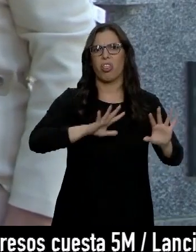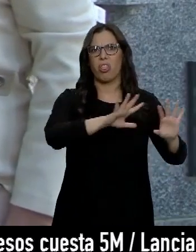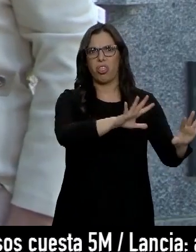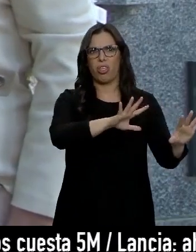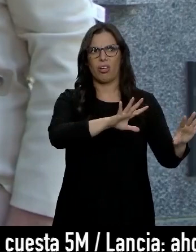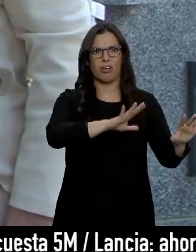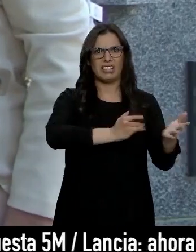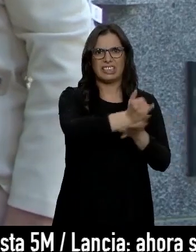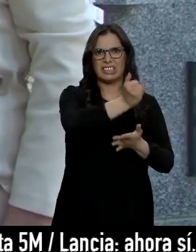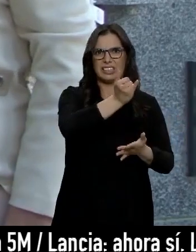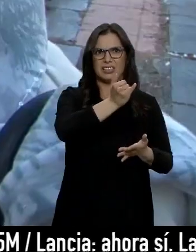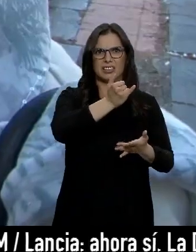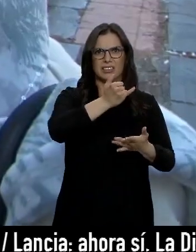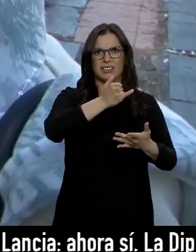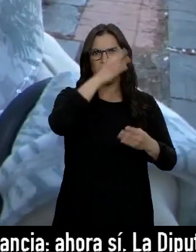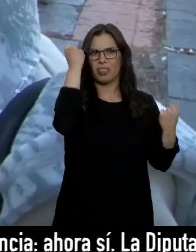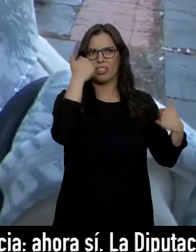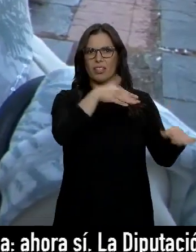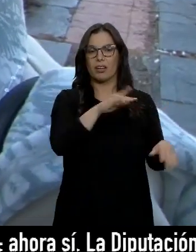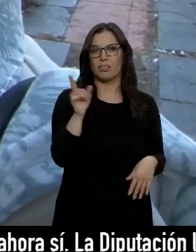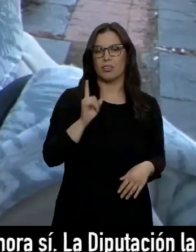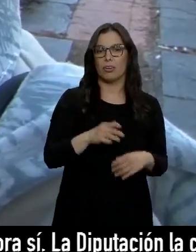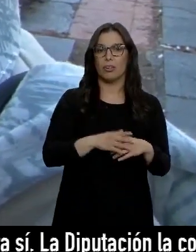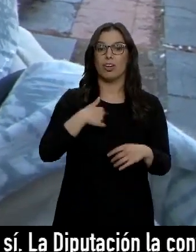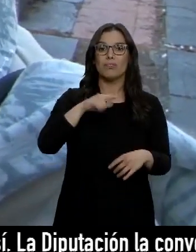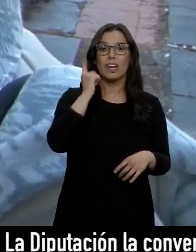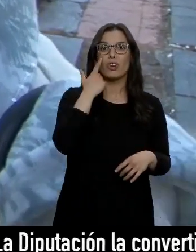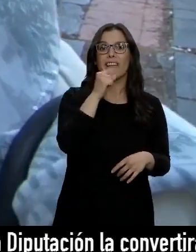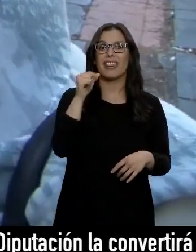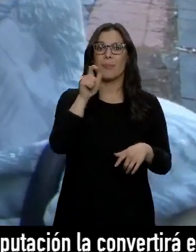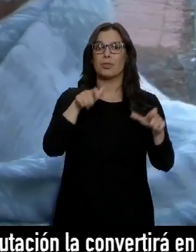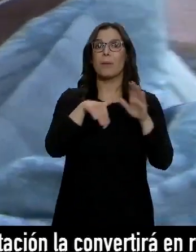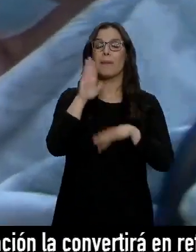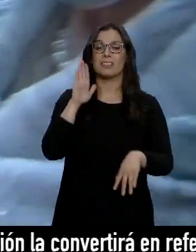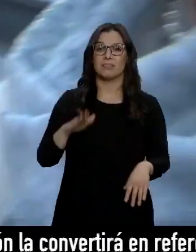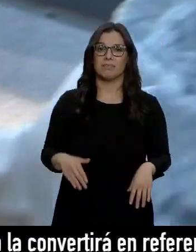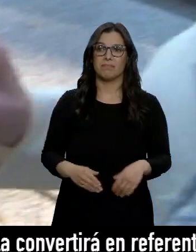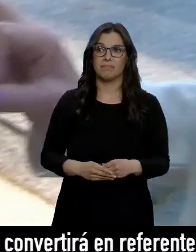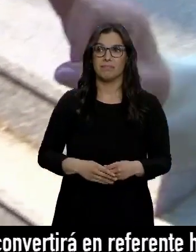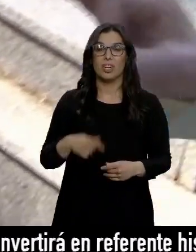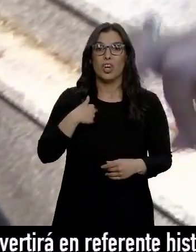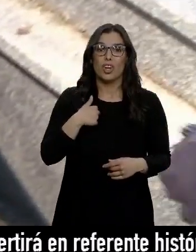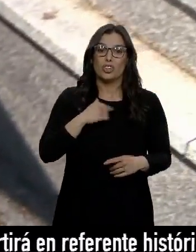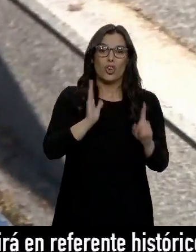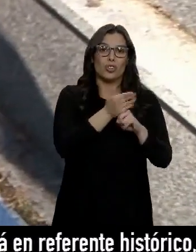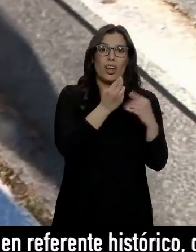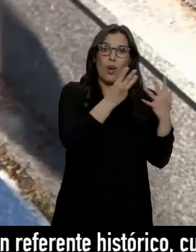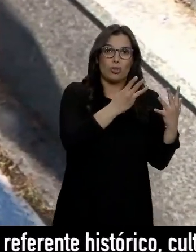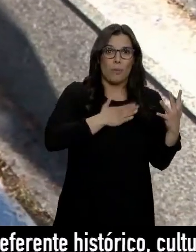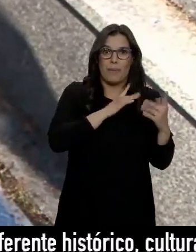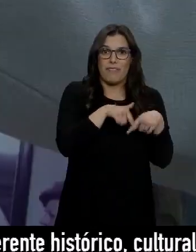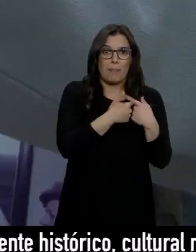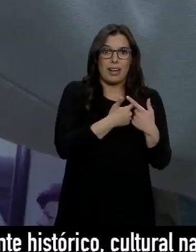las tierras y en las zanjas. Y saqué estos 100 y pico. Yo fui a por 8 familiares